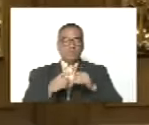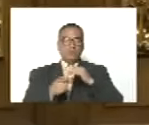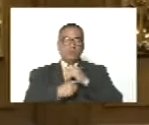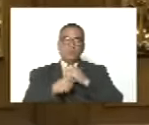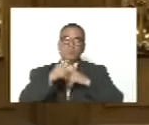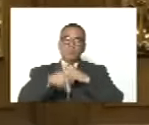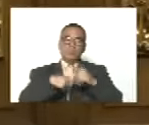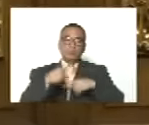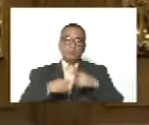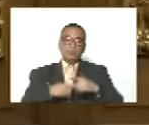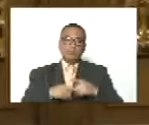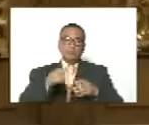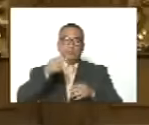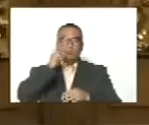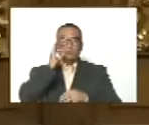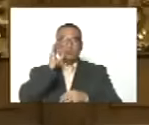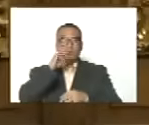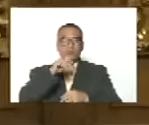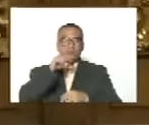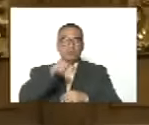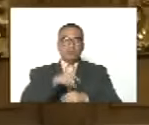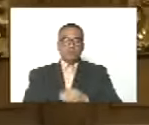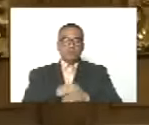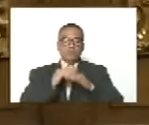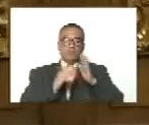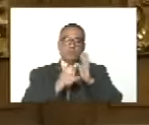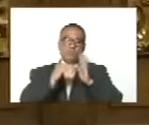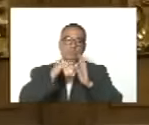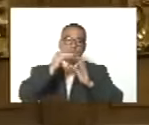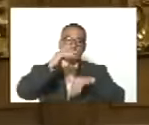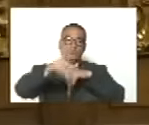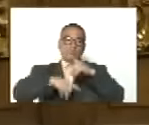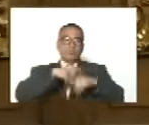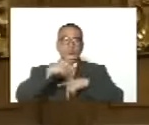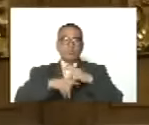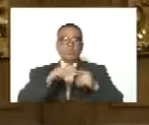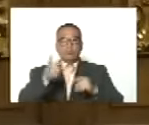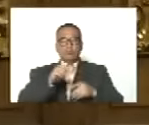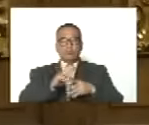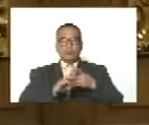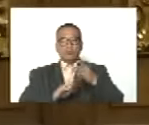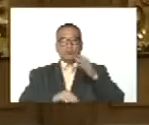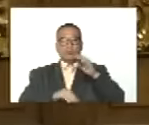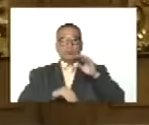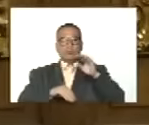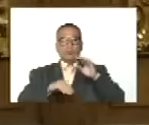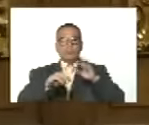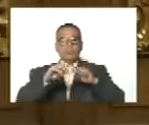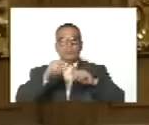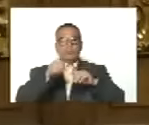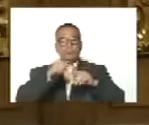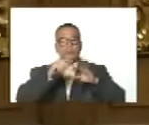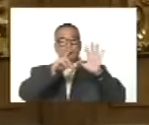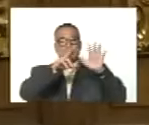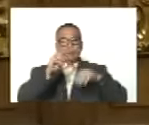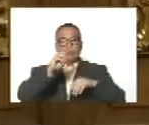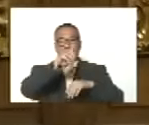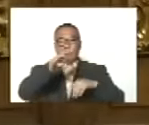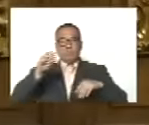técnicas del café para elevar la producción de 10, 15 quintales por hectárea, 80,